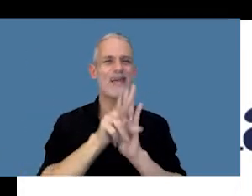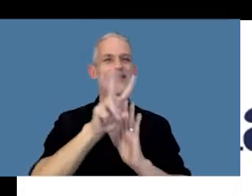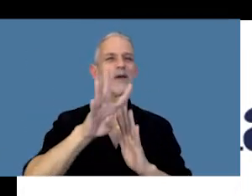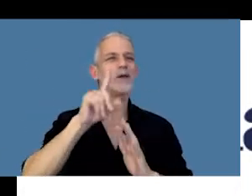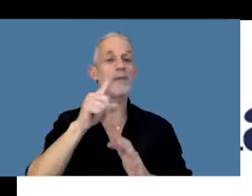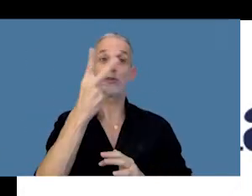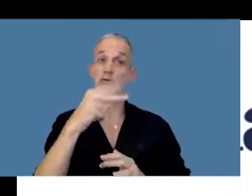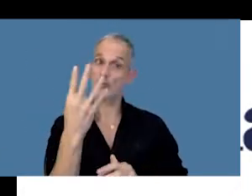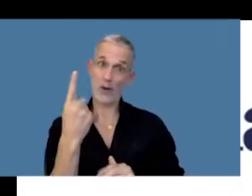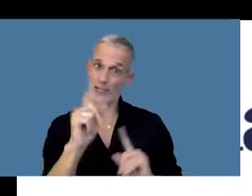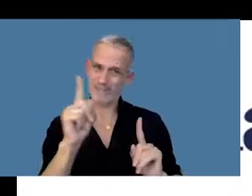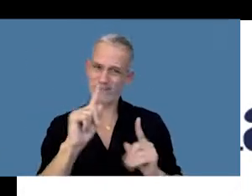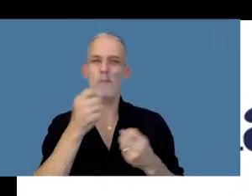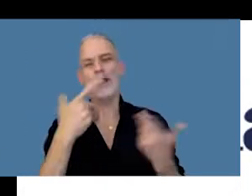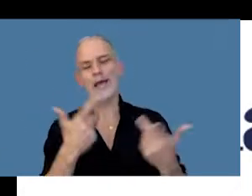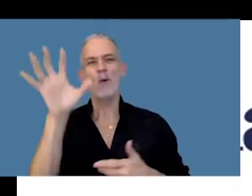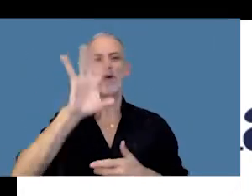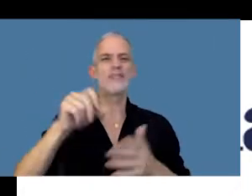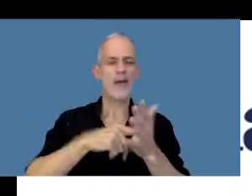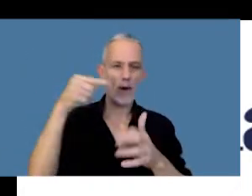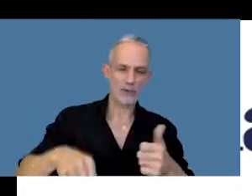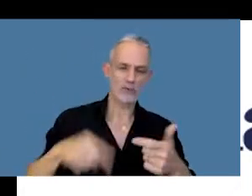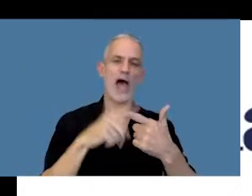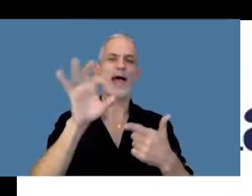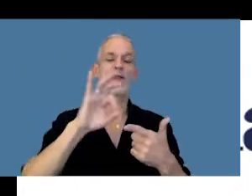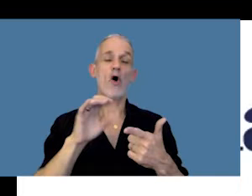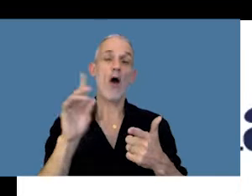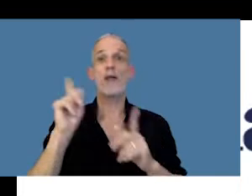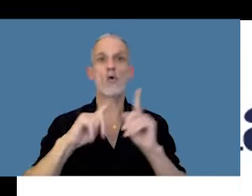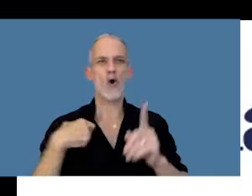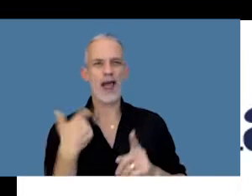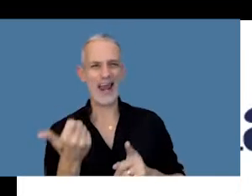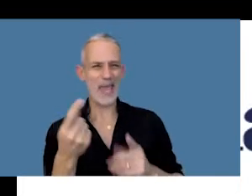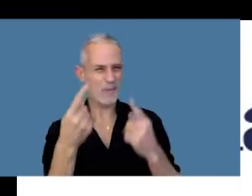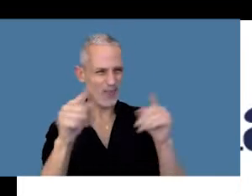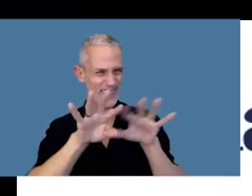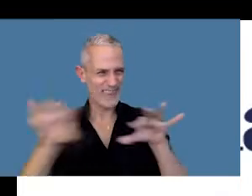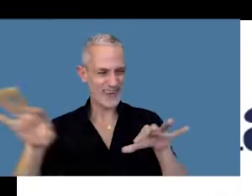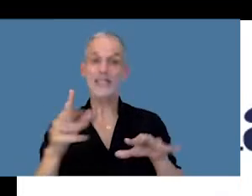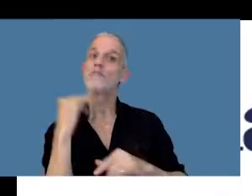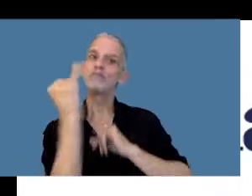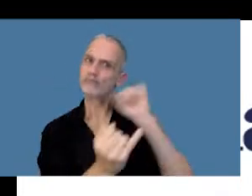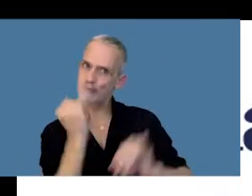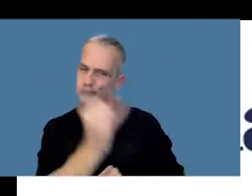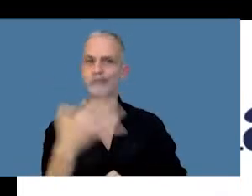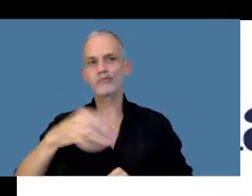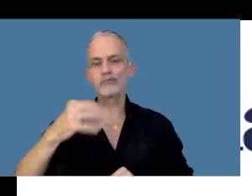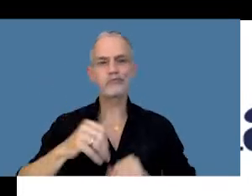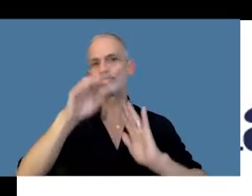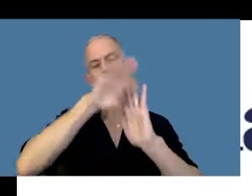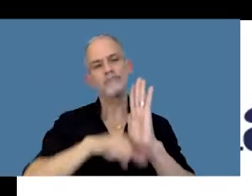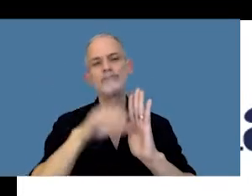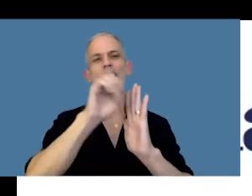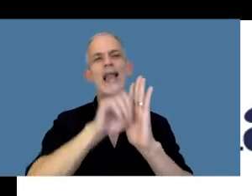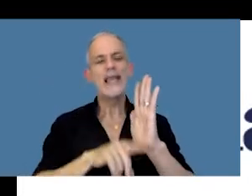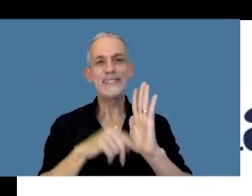24241, que se da, por ejemplo, en Provincia de Buenos Aires para algunos gremios, tendrán que informar nómina y remuneración